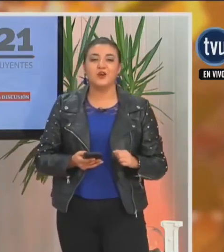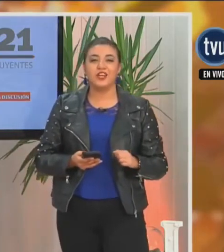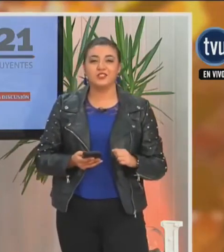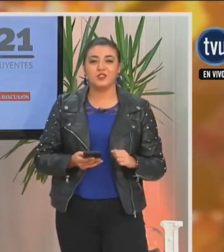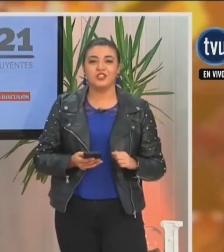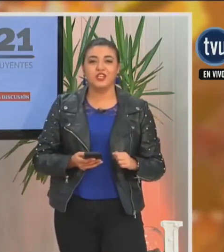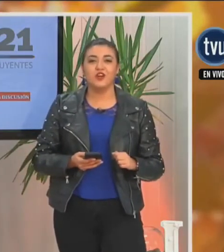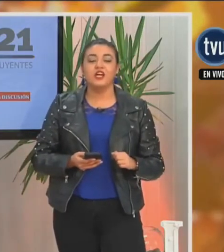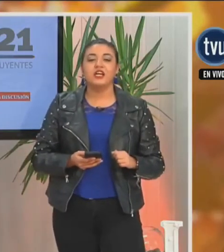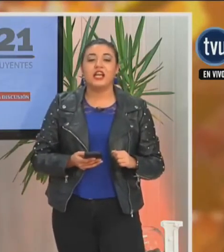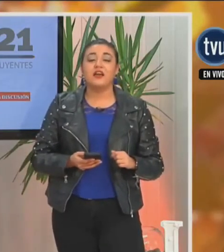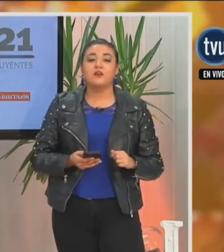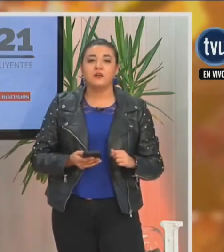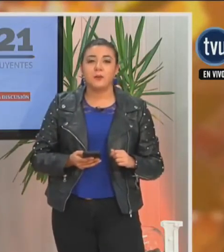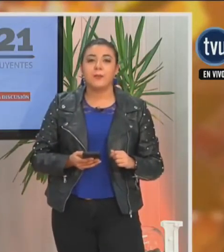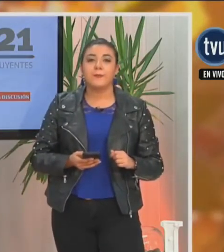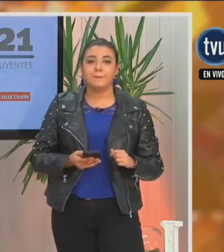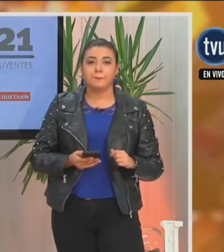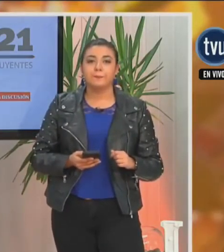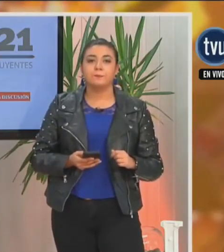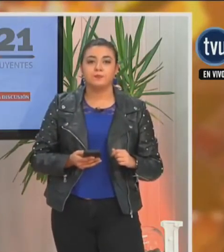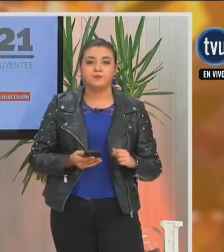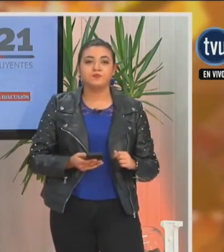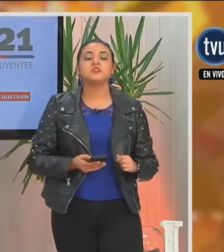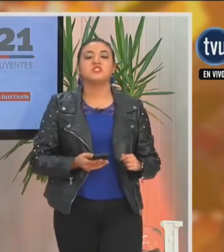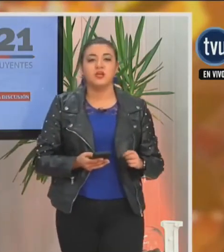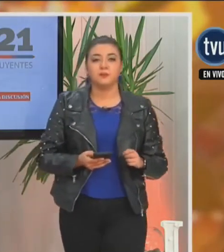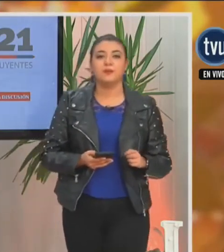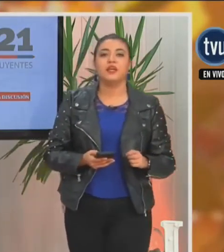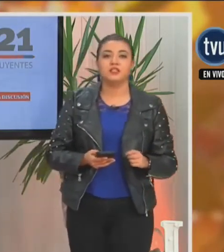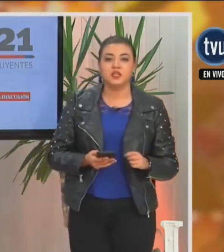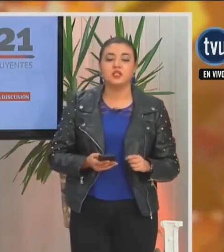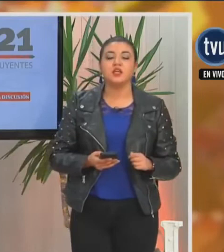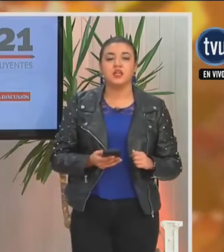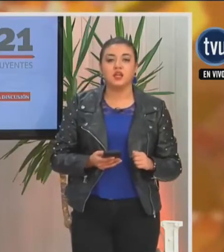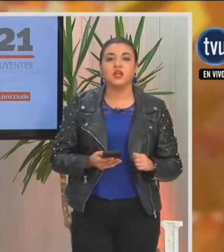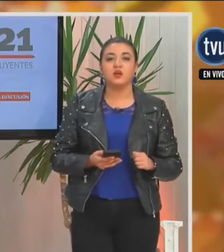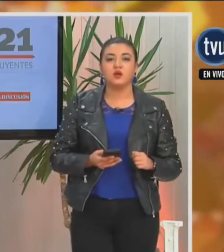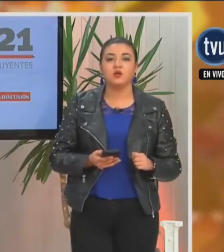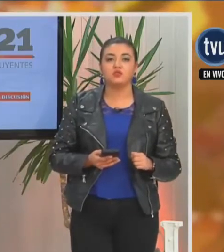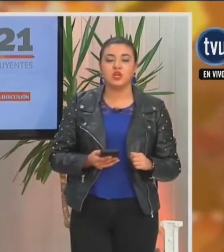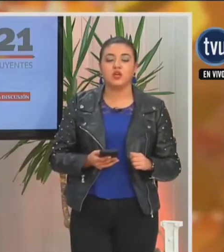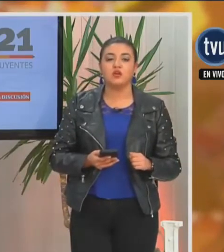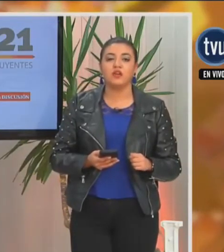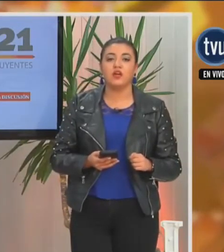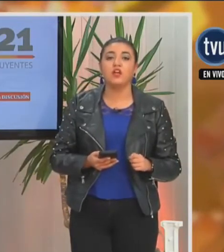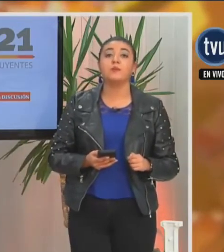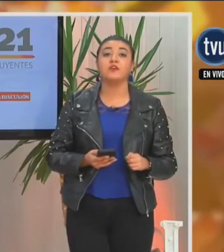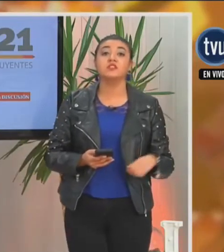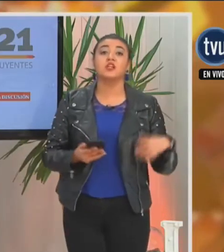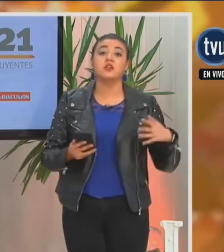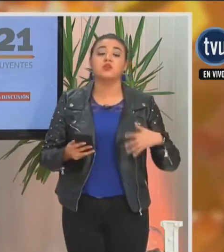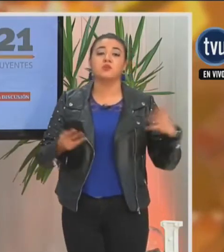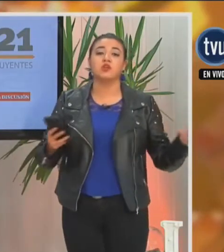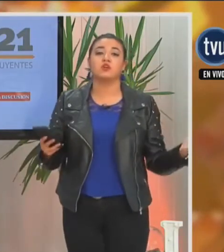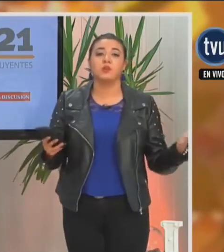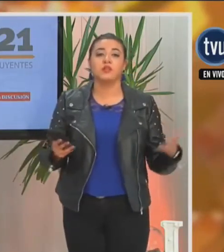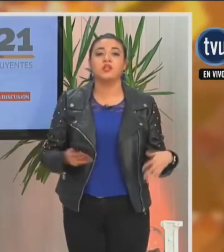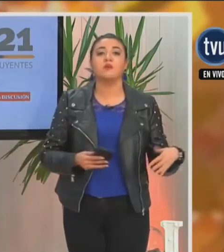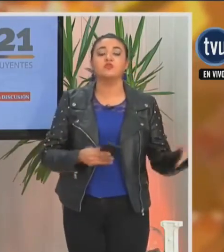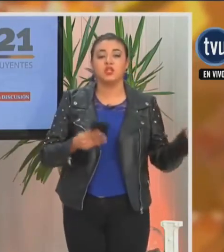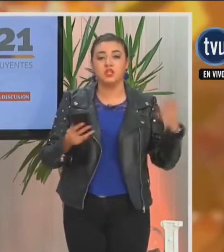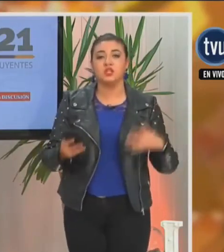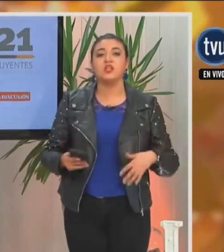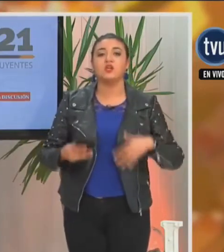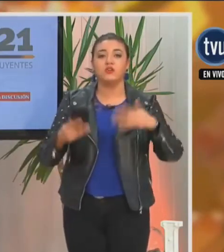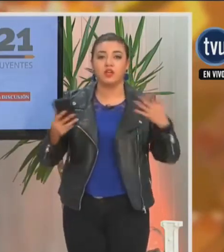datito escondido. Y claro, los gobernadores provinciales seguirán existiendo, sí, ¿verdad? Sí, van a existir los gobernadores provinciales. Recordemos que actualmente